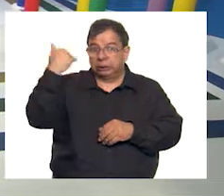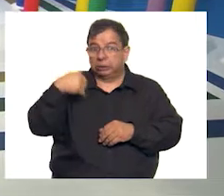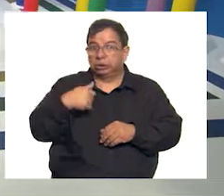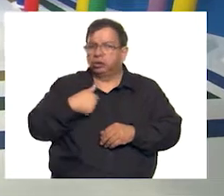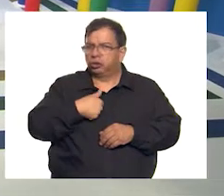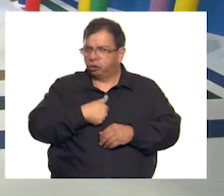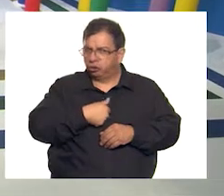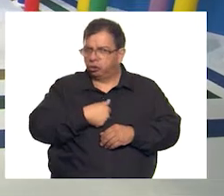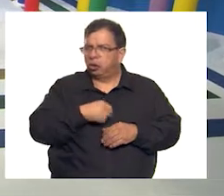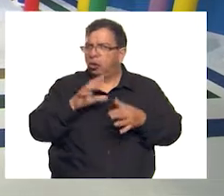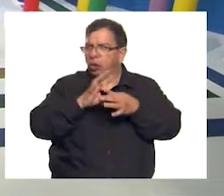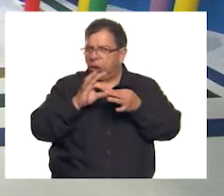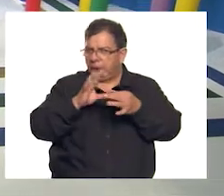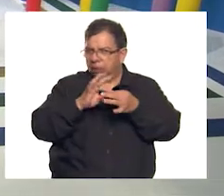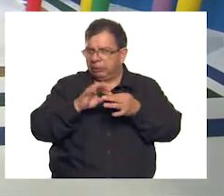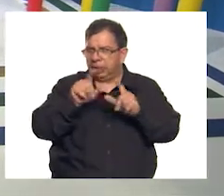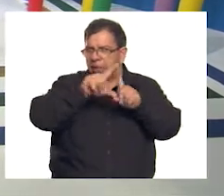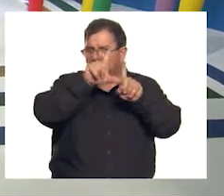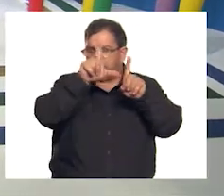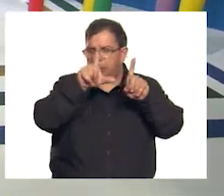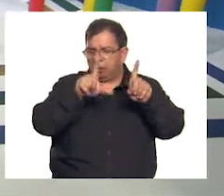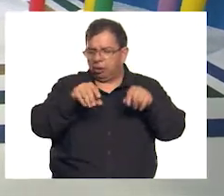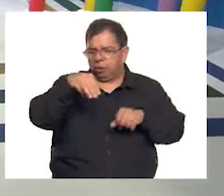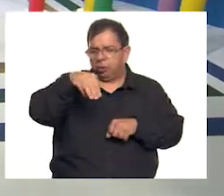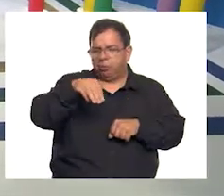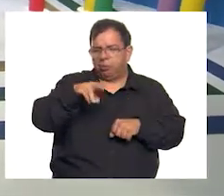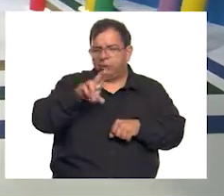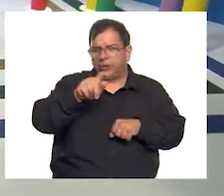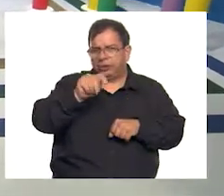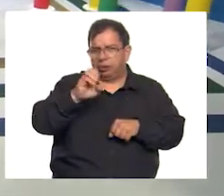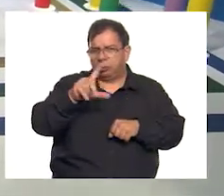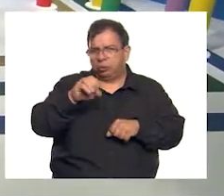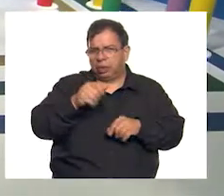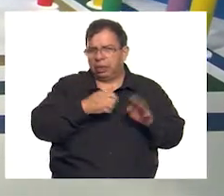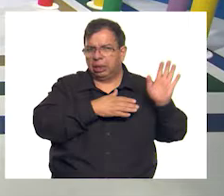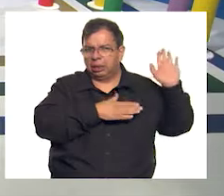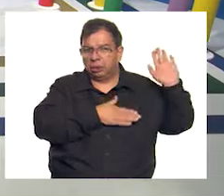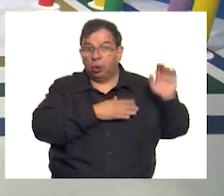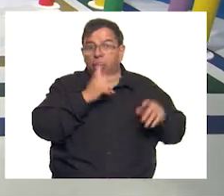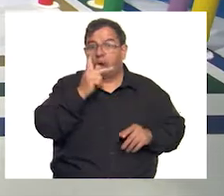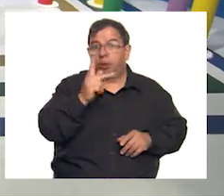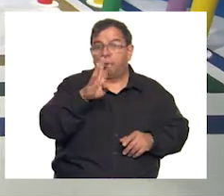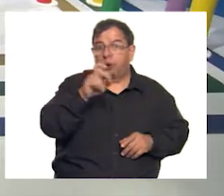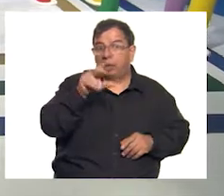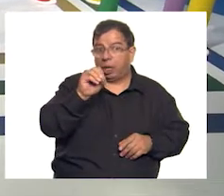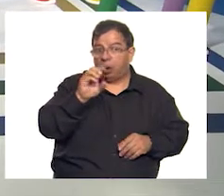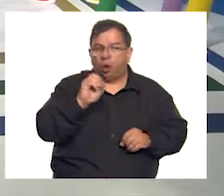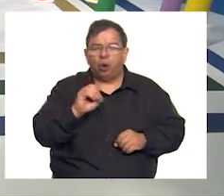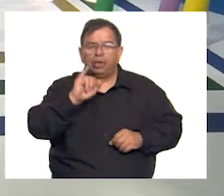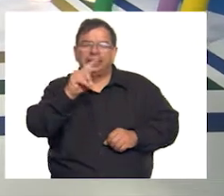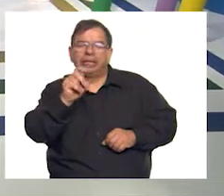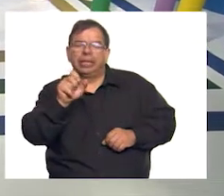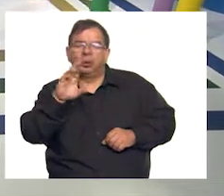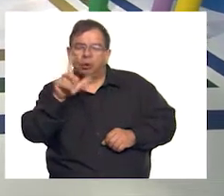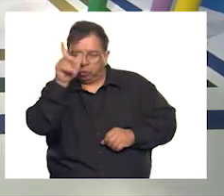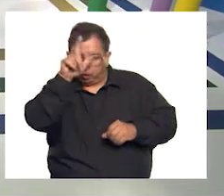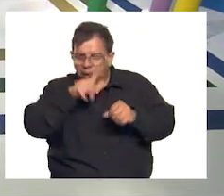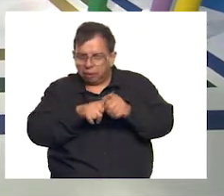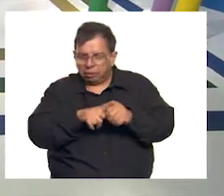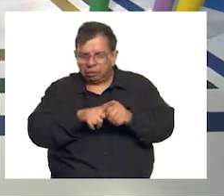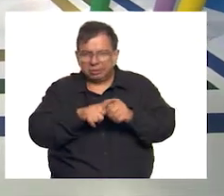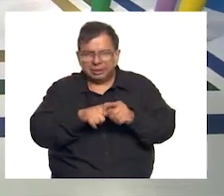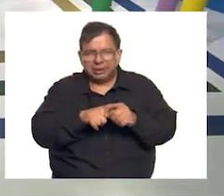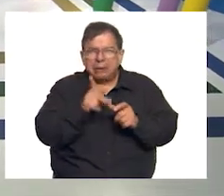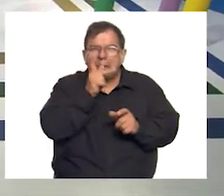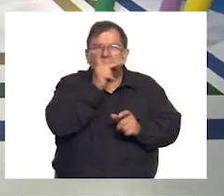a explicarles por qué México es un país multicultural y no pluricultural o intercultural. Muchas veces